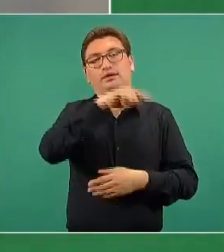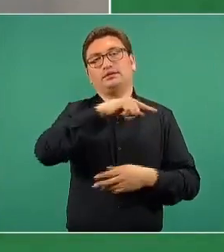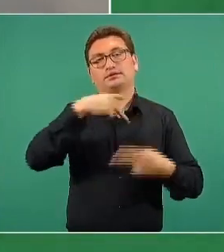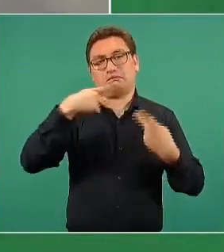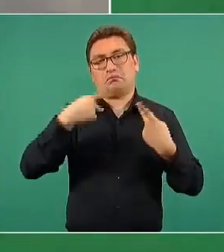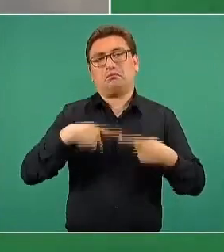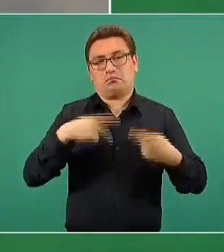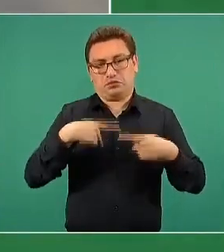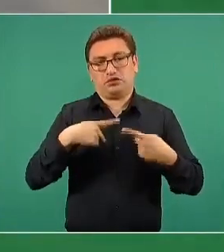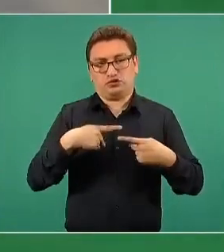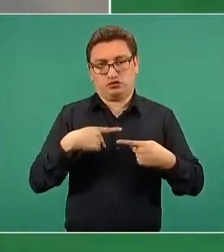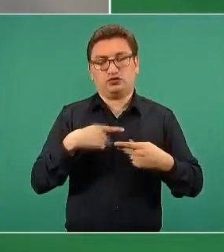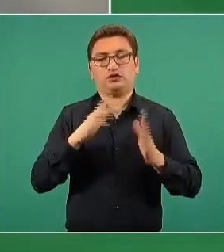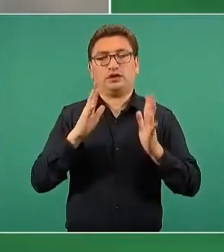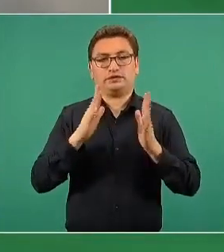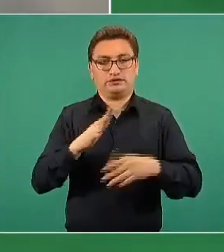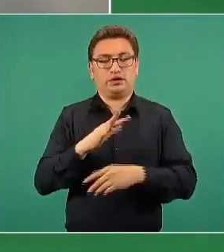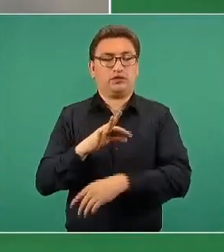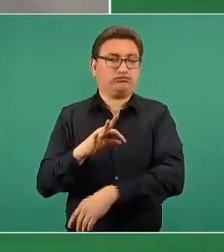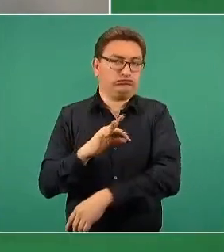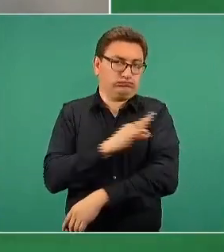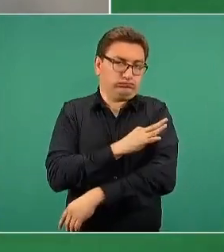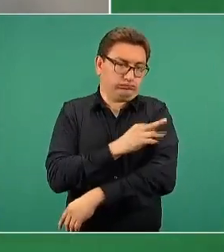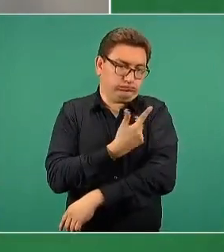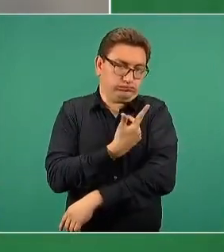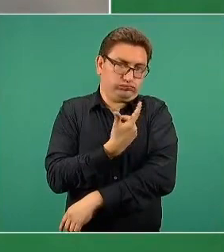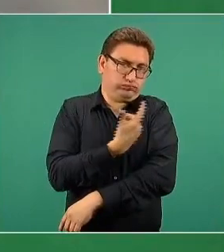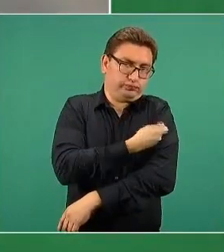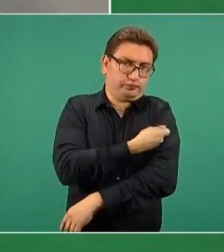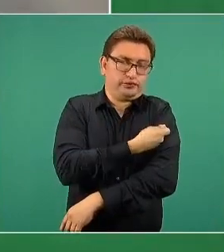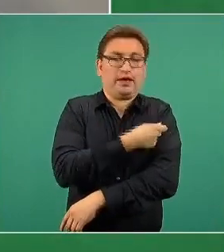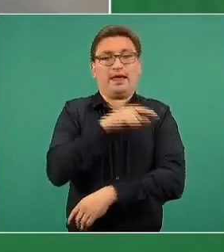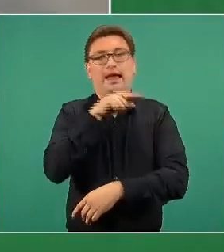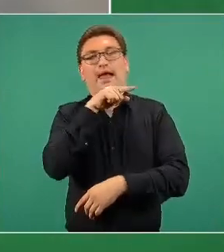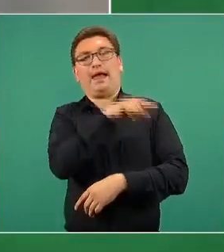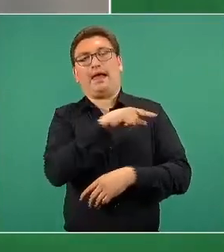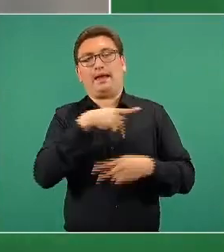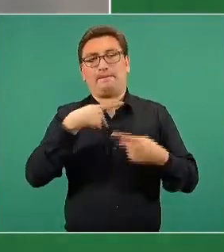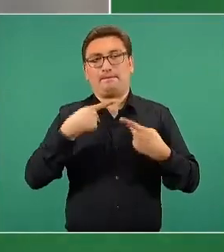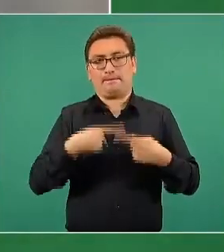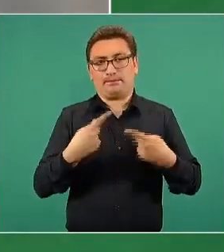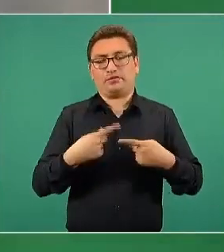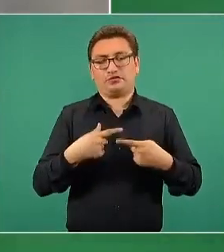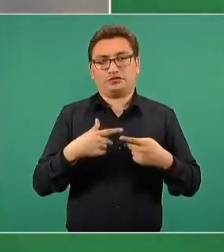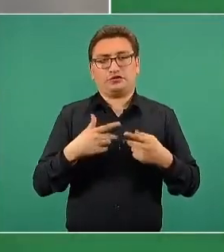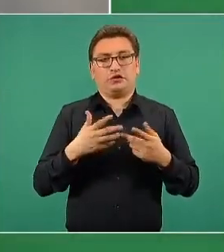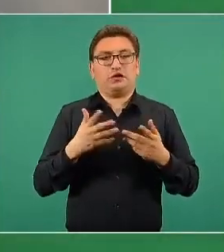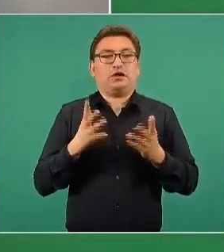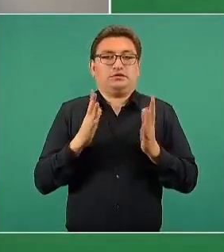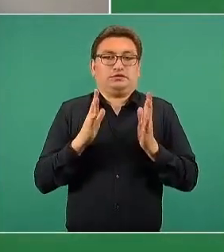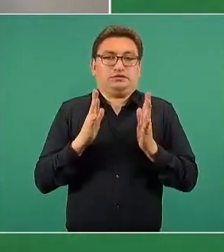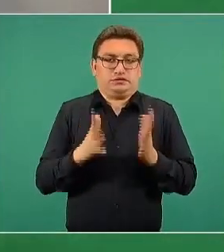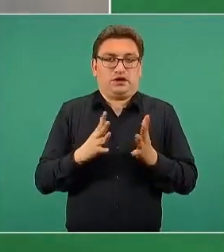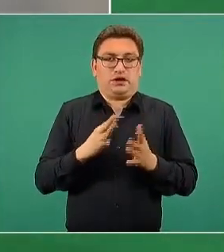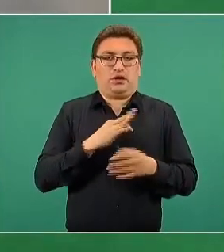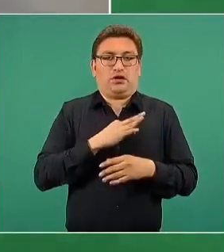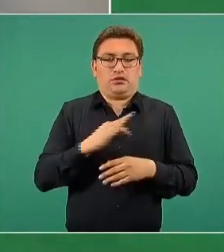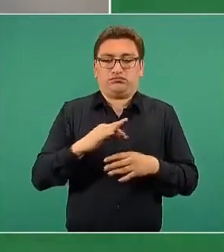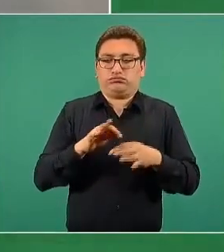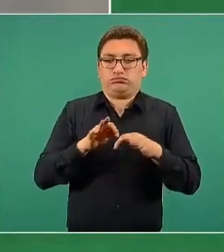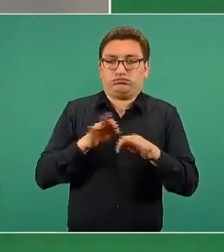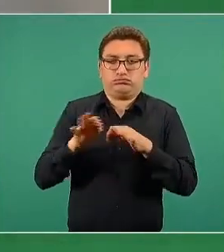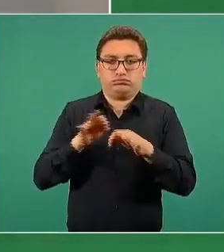esa persona que recibe su vacuna será una persona que llegará a su